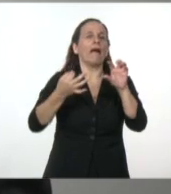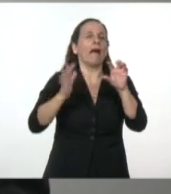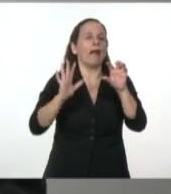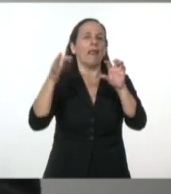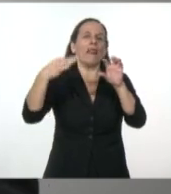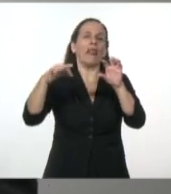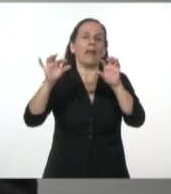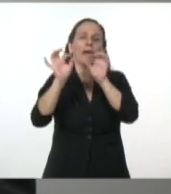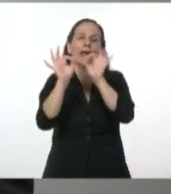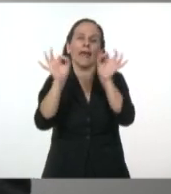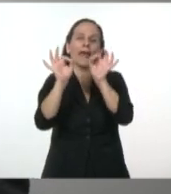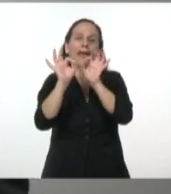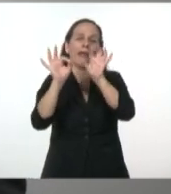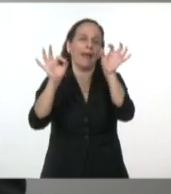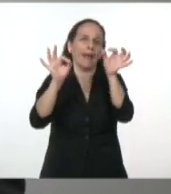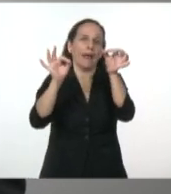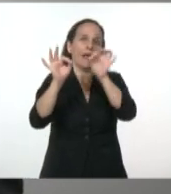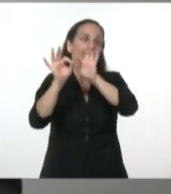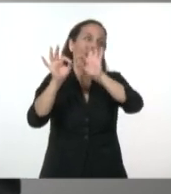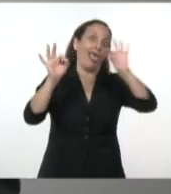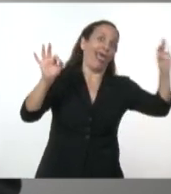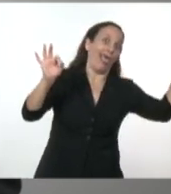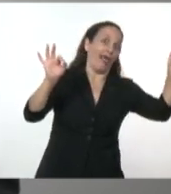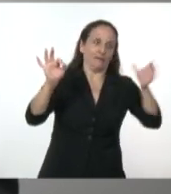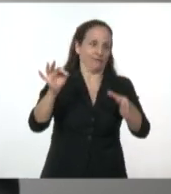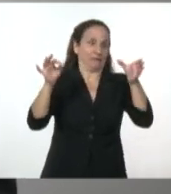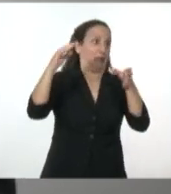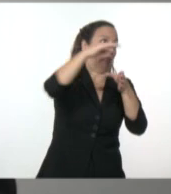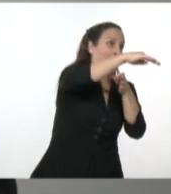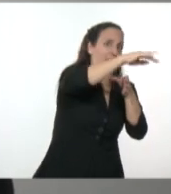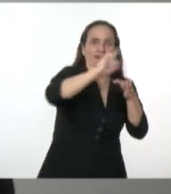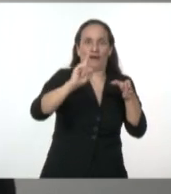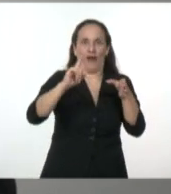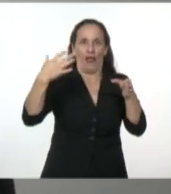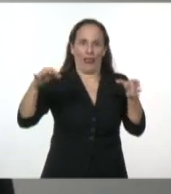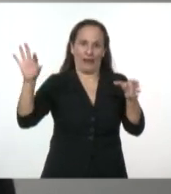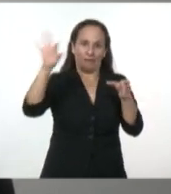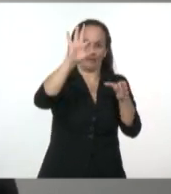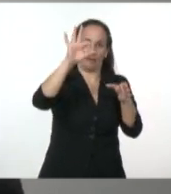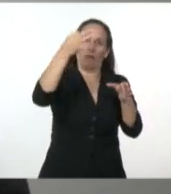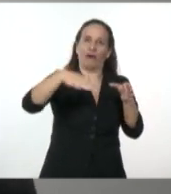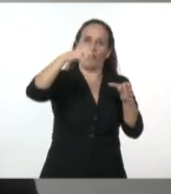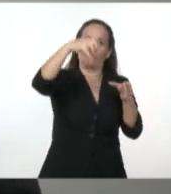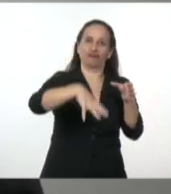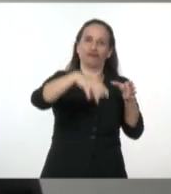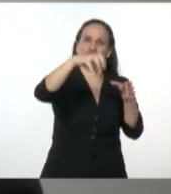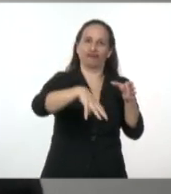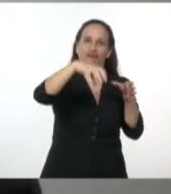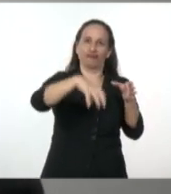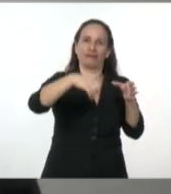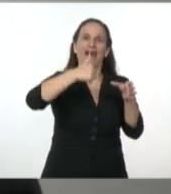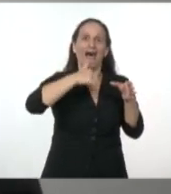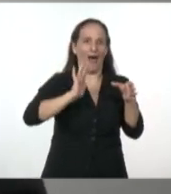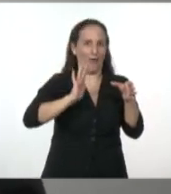tiene que tener un pico que no sea más largo que la bacha, que el agua caiga dentro de la bacha, y un volante,